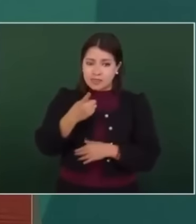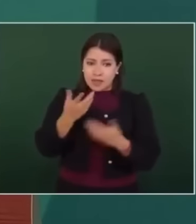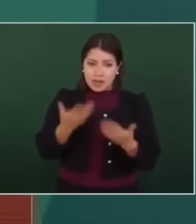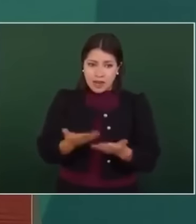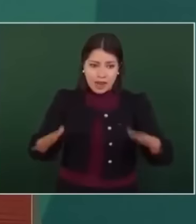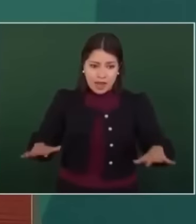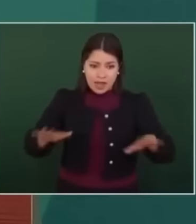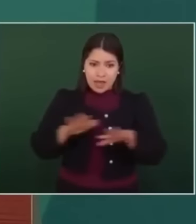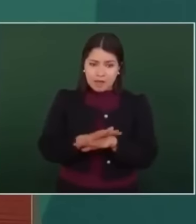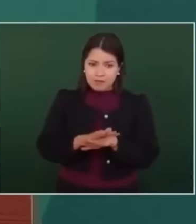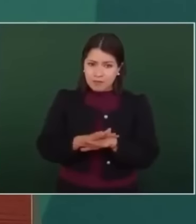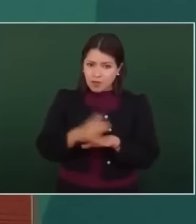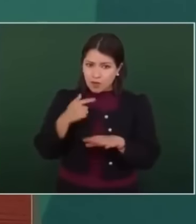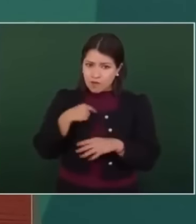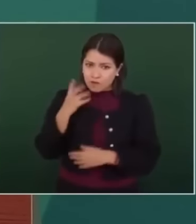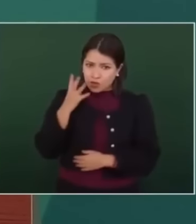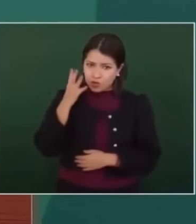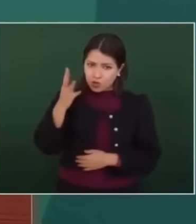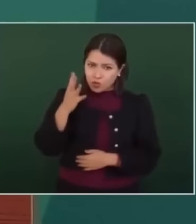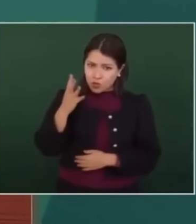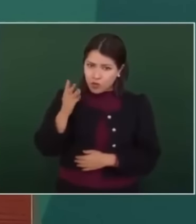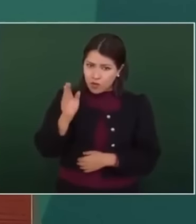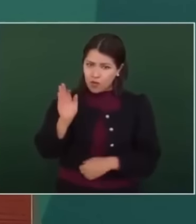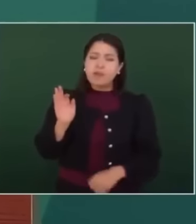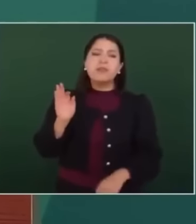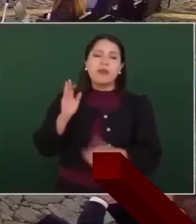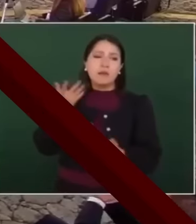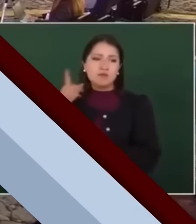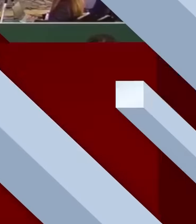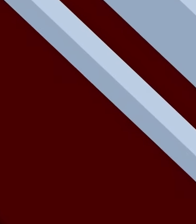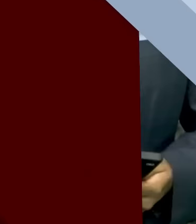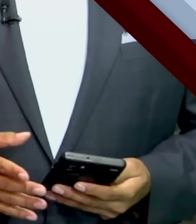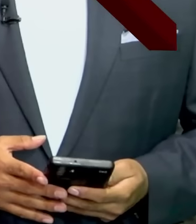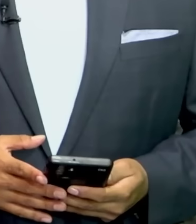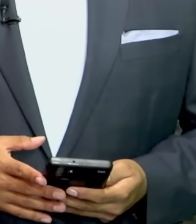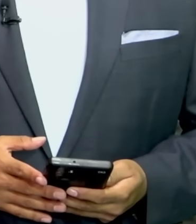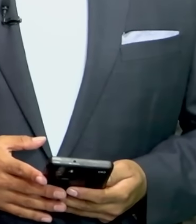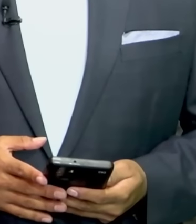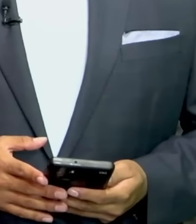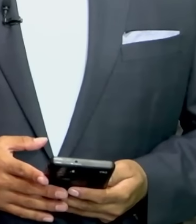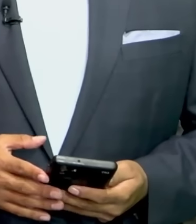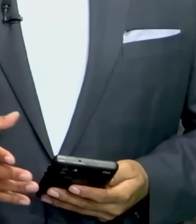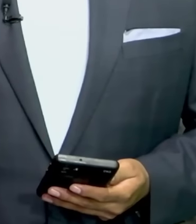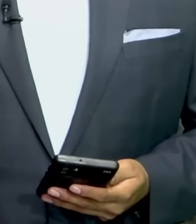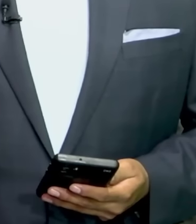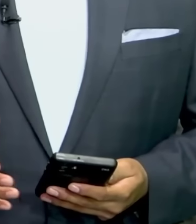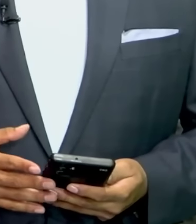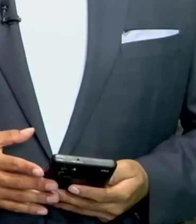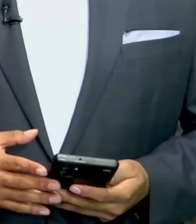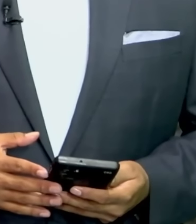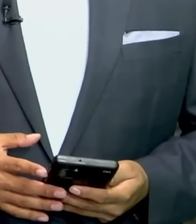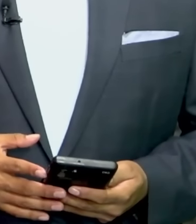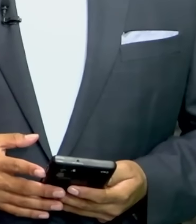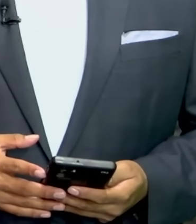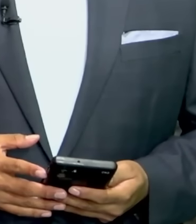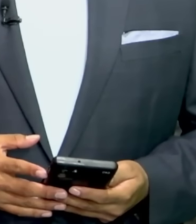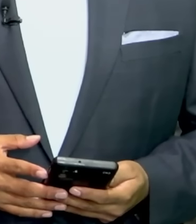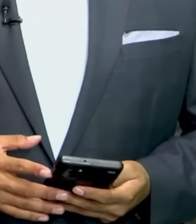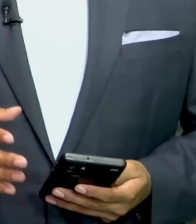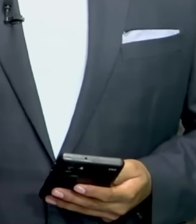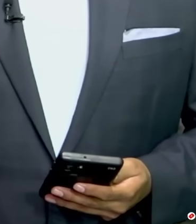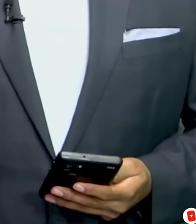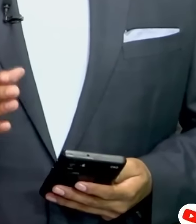mujer. El futuro será feminista o no será. Gracias. Épico los mensajes que dan cada una de las funcionarias del